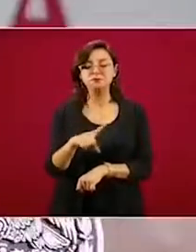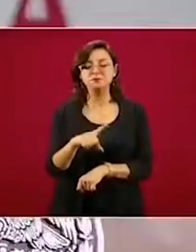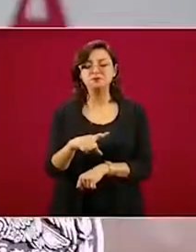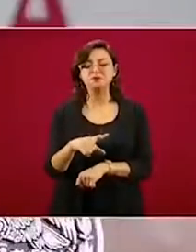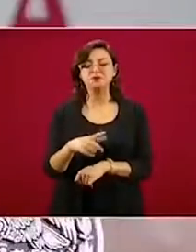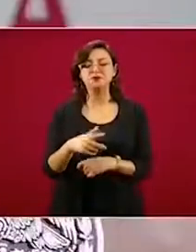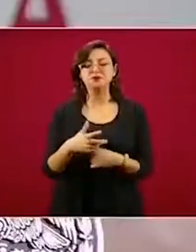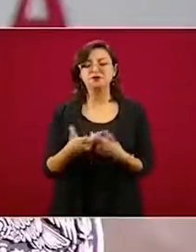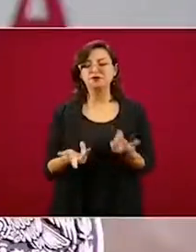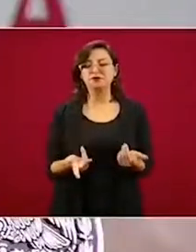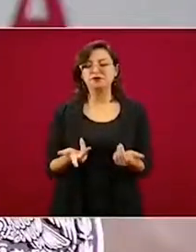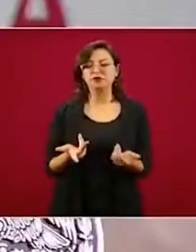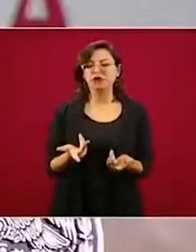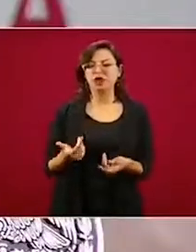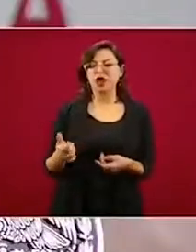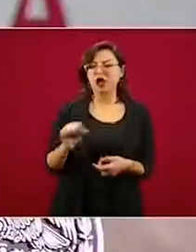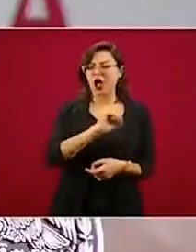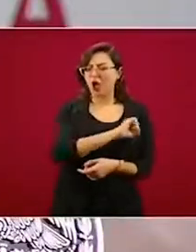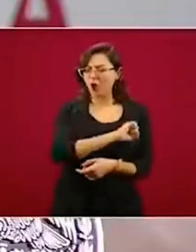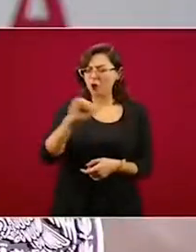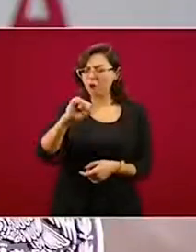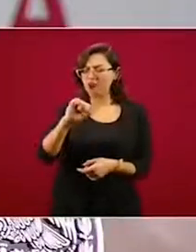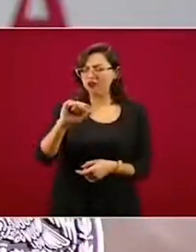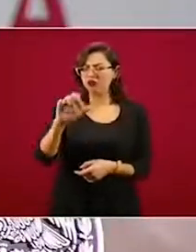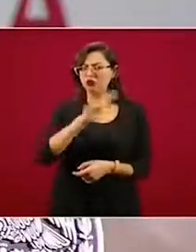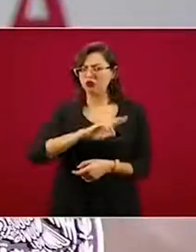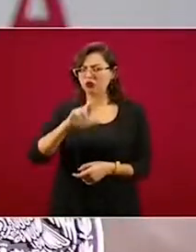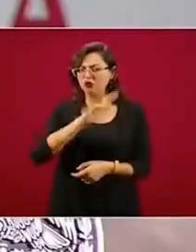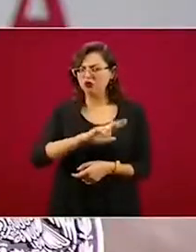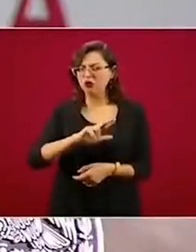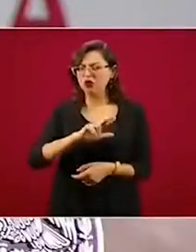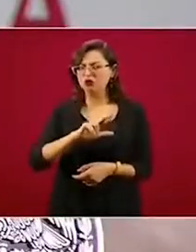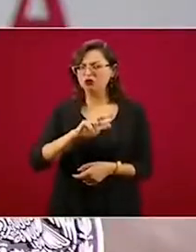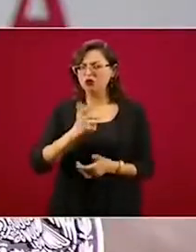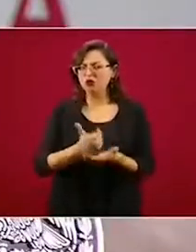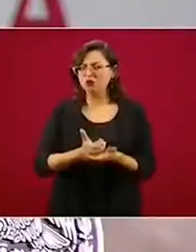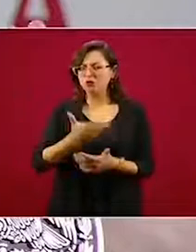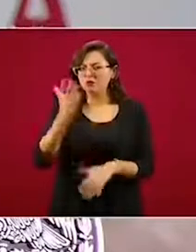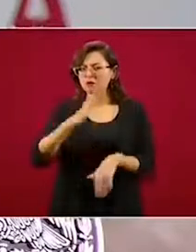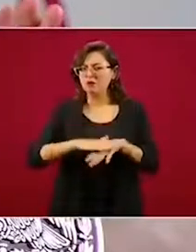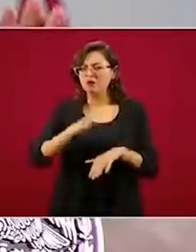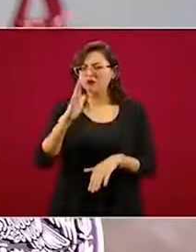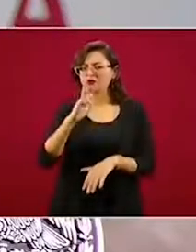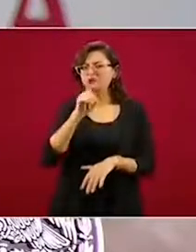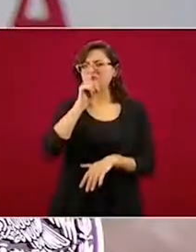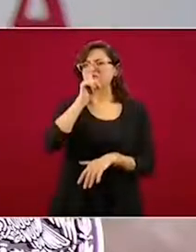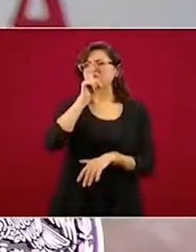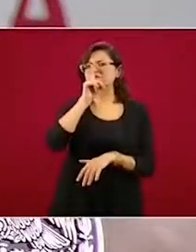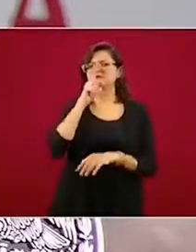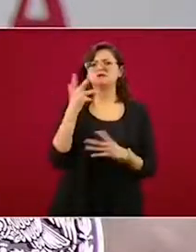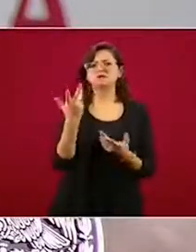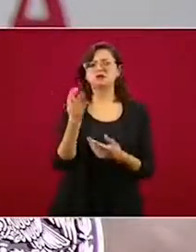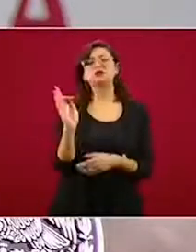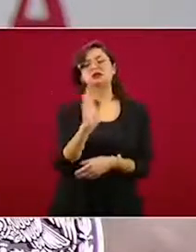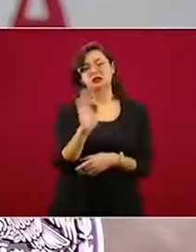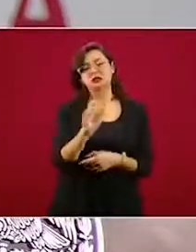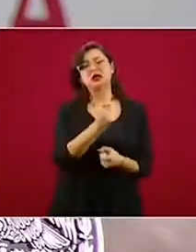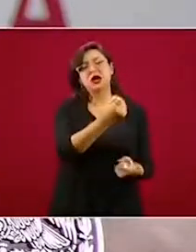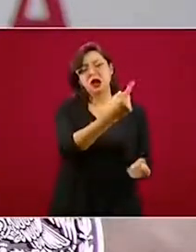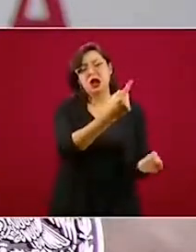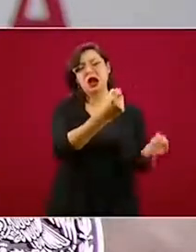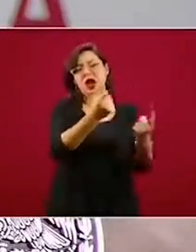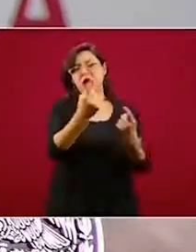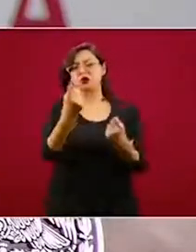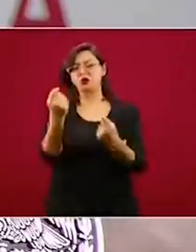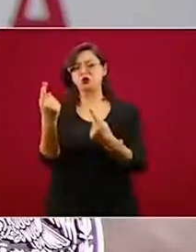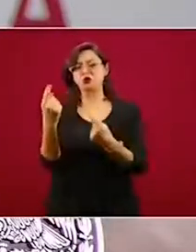No son referentes a aumento de precios, no tenemos registrado aumentos, no quiere decir que no haya algún colegio por ahí de los